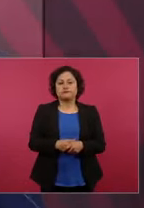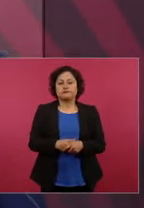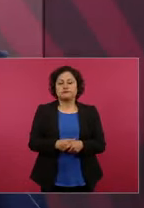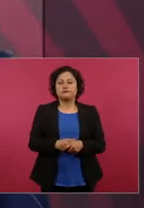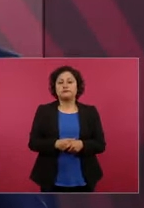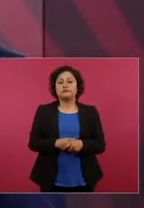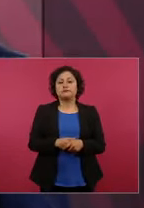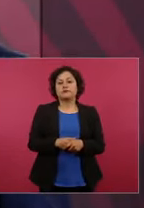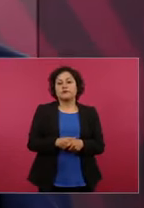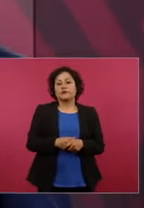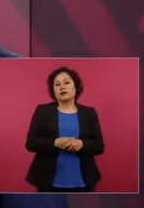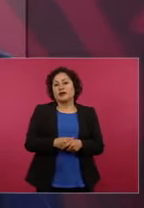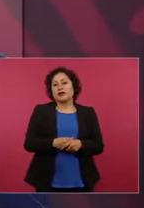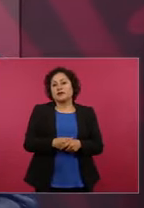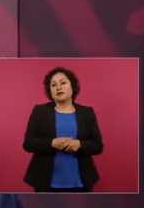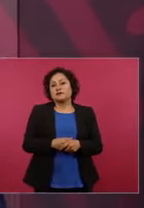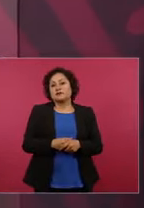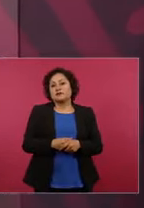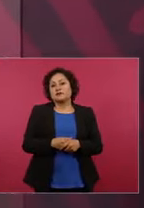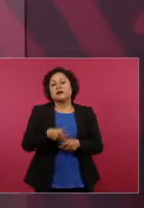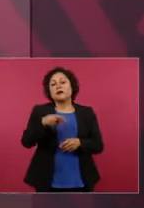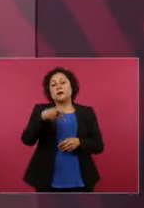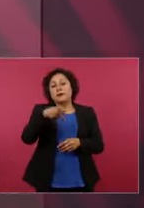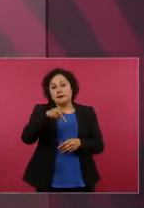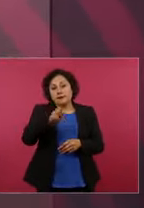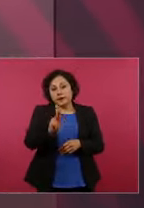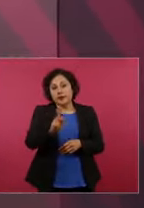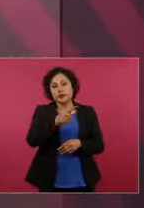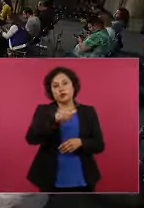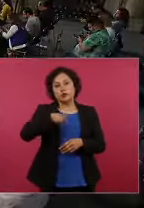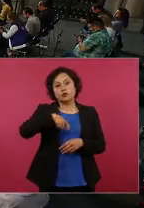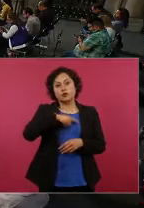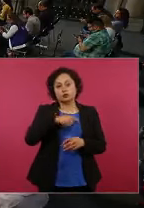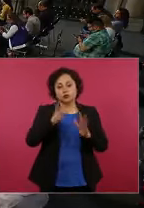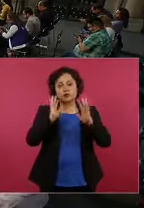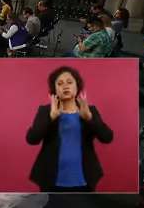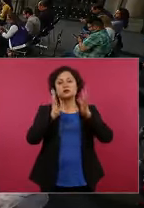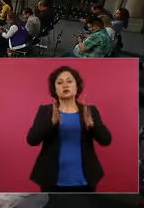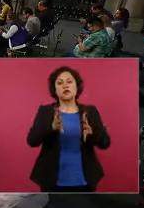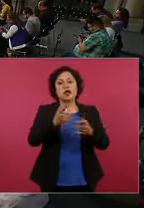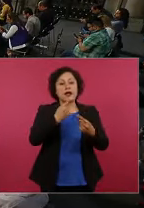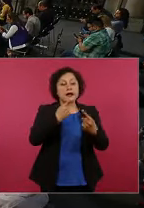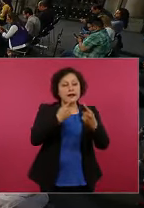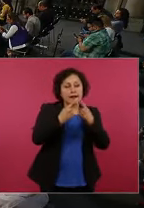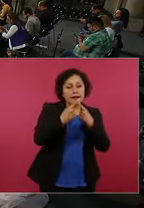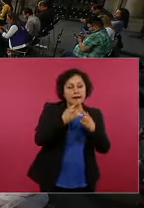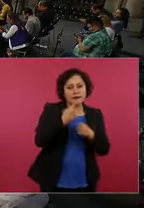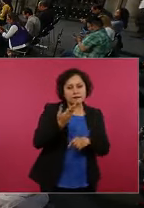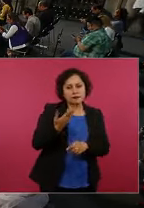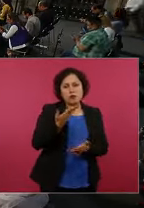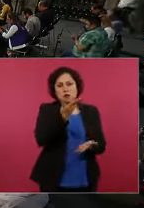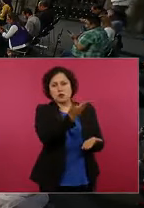hemos planteado que de manera conjunta hagamos la investigación